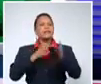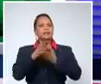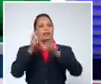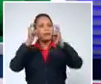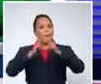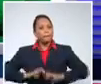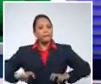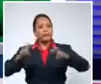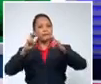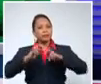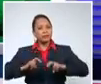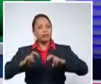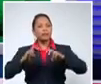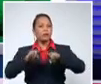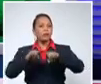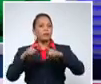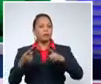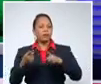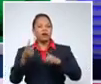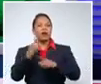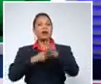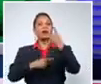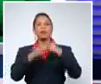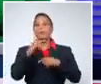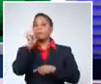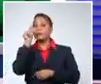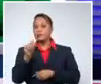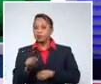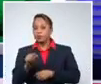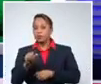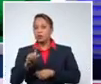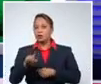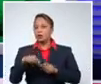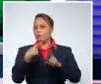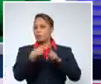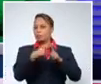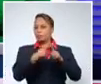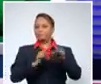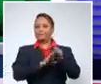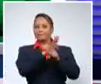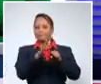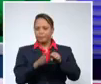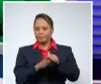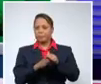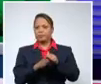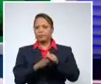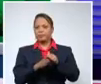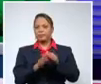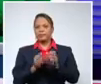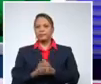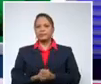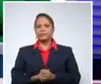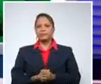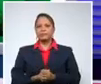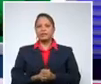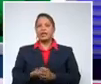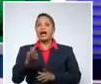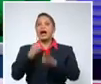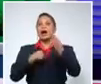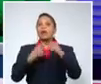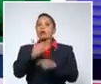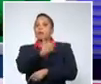las personas, aún habiendo tenido la enfermedad, aún habiendo estado vacunado,